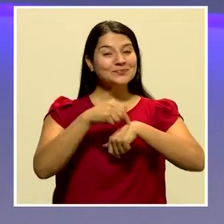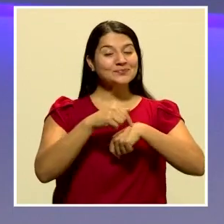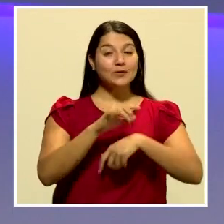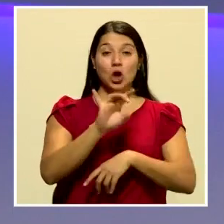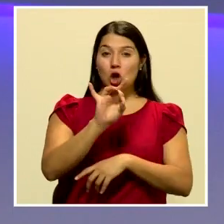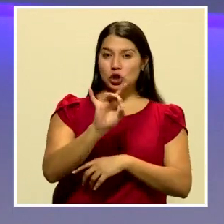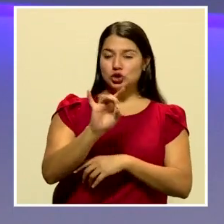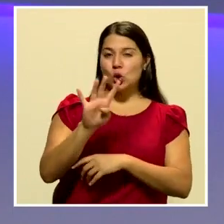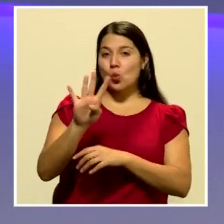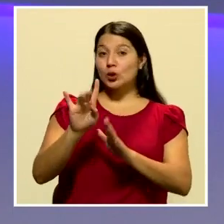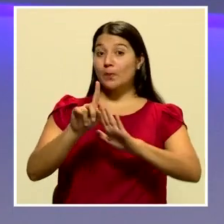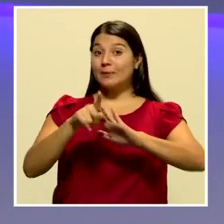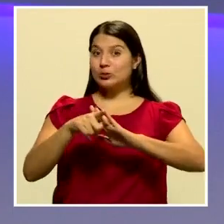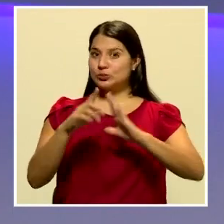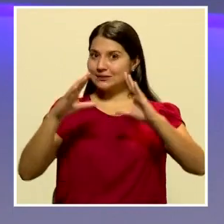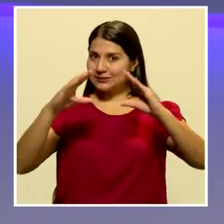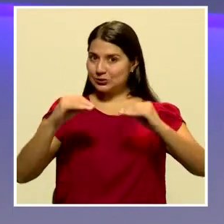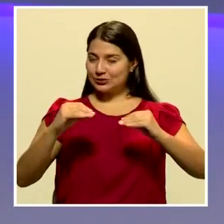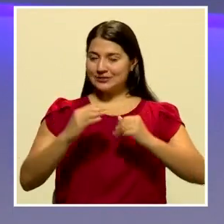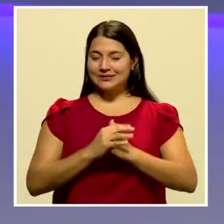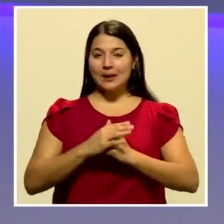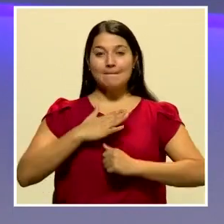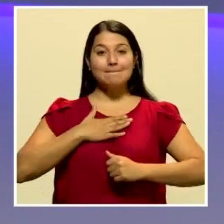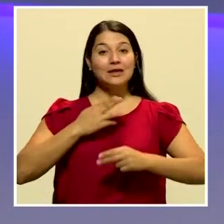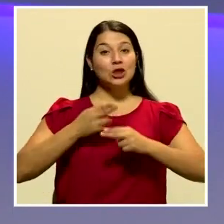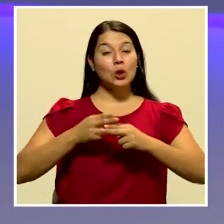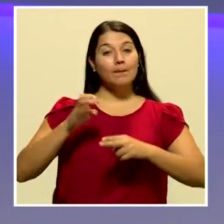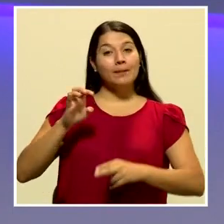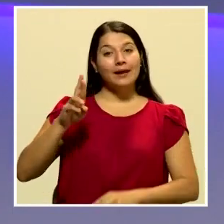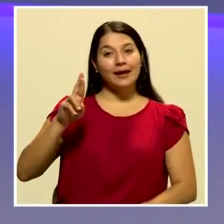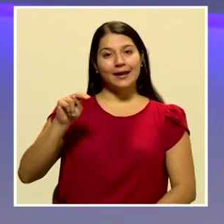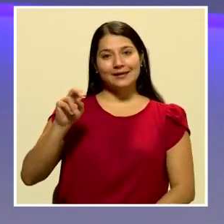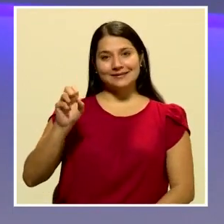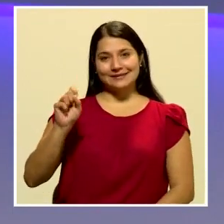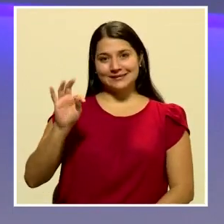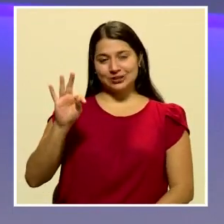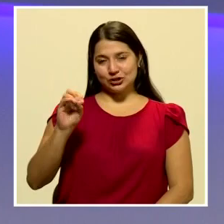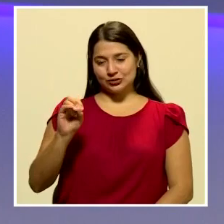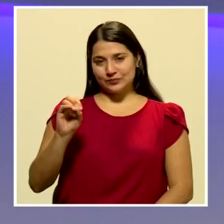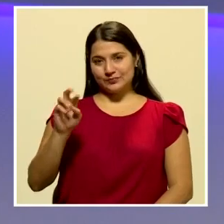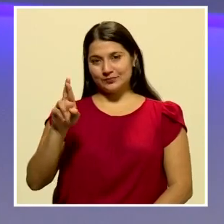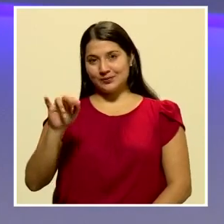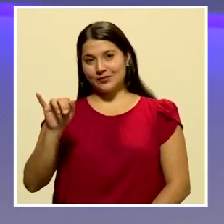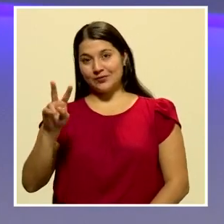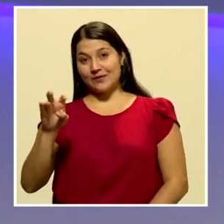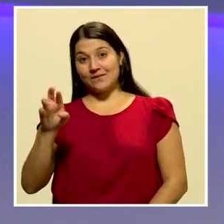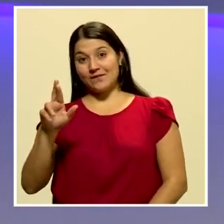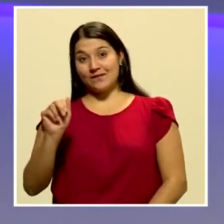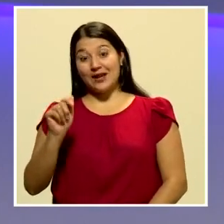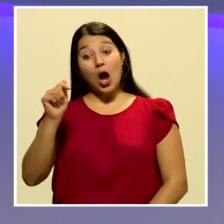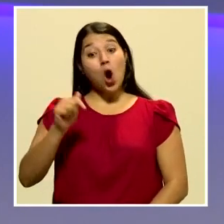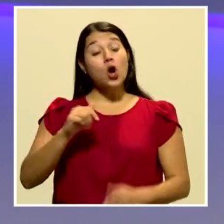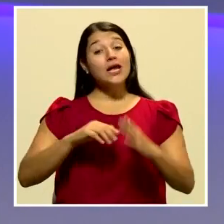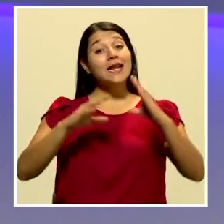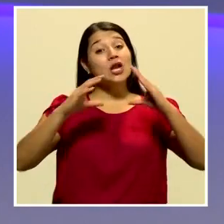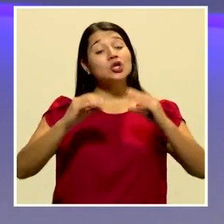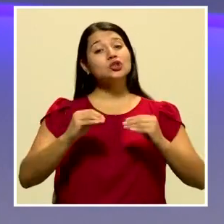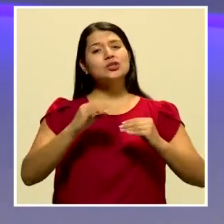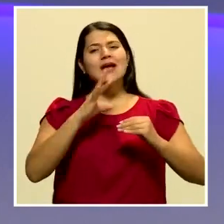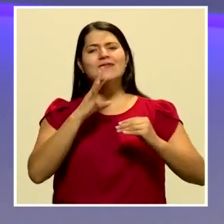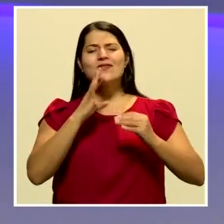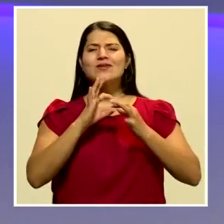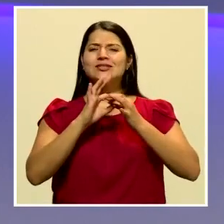8 de la noche con 4 minutos, soy Ernesto Rivera. Esta noche vamos a conversar sobre dos